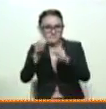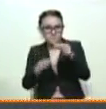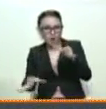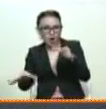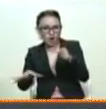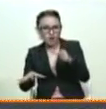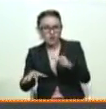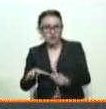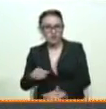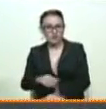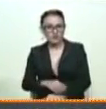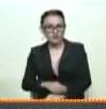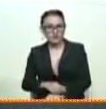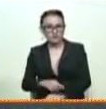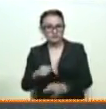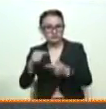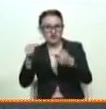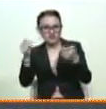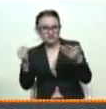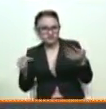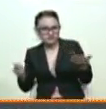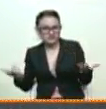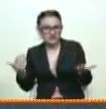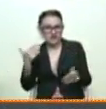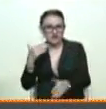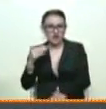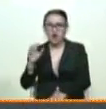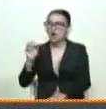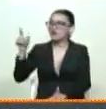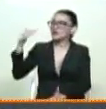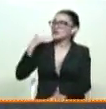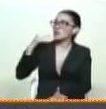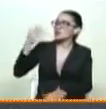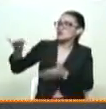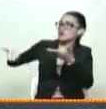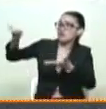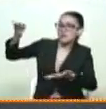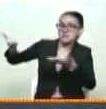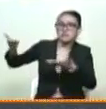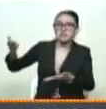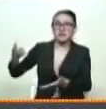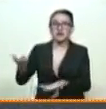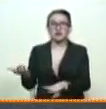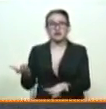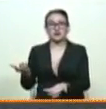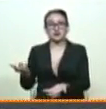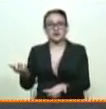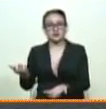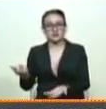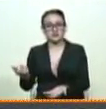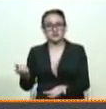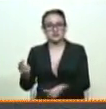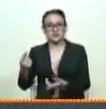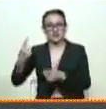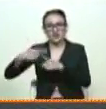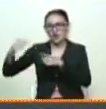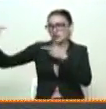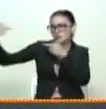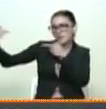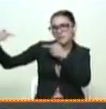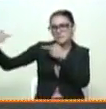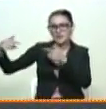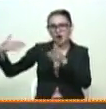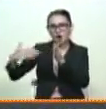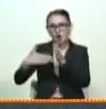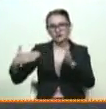F-22 Raptors de los Estados Unidos de Norteamérica, ni de los misiles Tomahawk de ellos contra